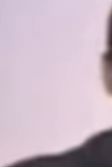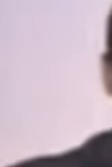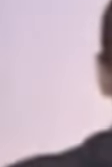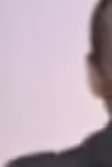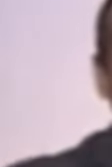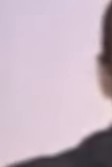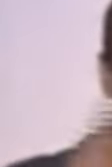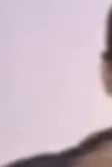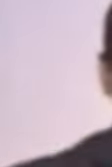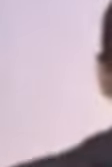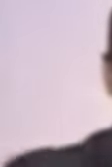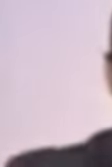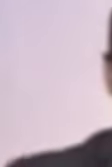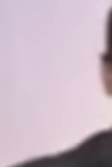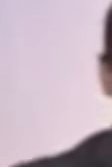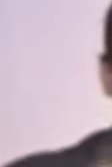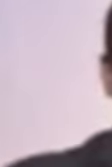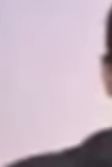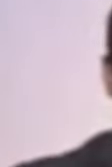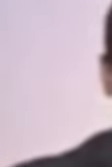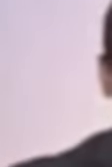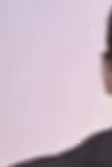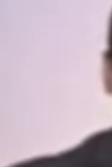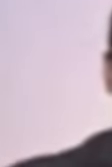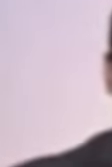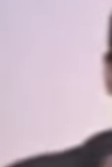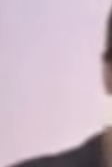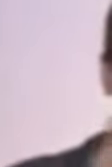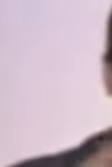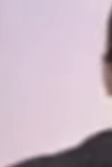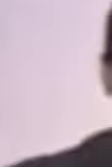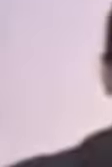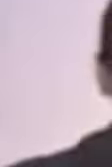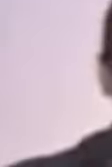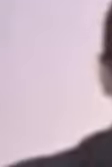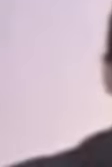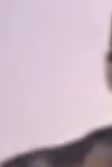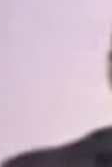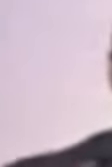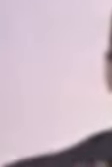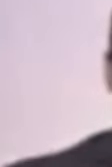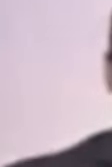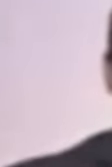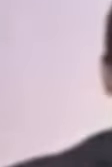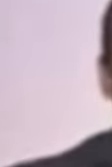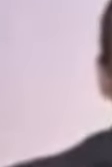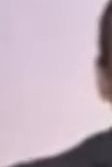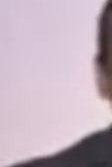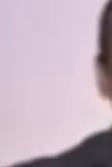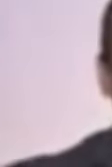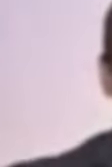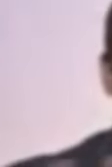de la conjugación del condicional o pretérito del verbo habere del modo indicativo, habría. Por tanto, es mi